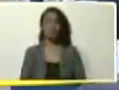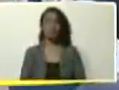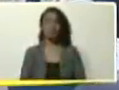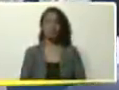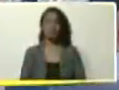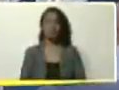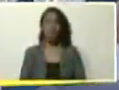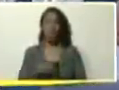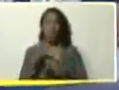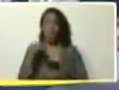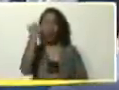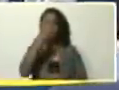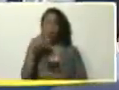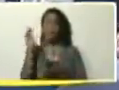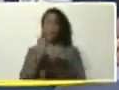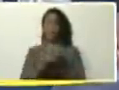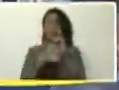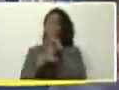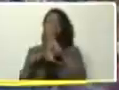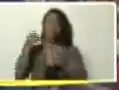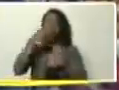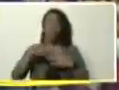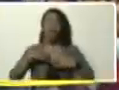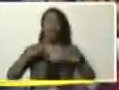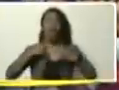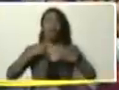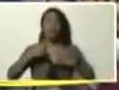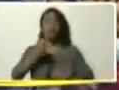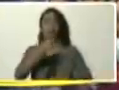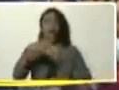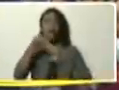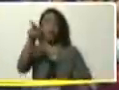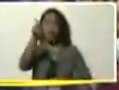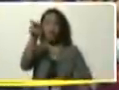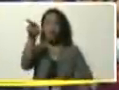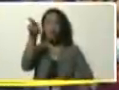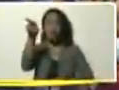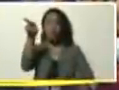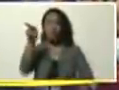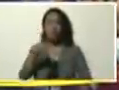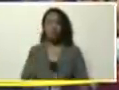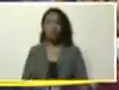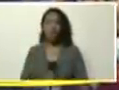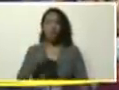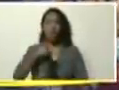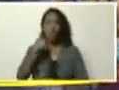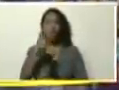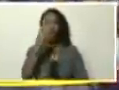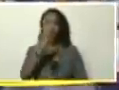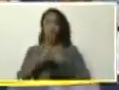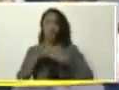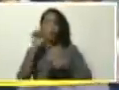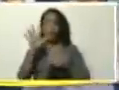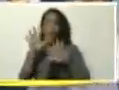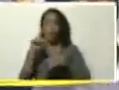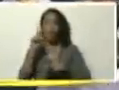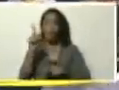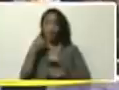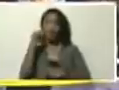¿Cómo fue la cara que pusiste? La de la camisa blanca. Tú. Cuando yo dije 1x10, tú hiciste así,